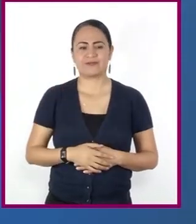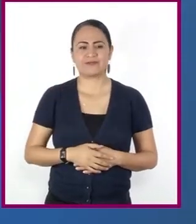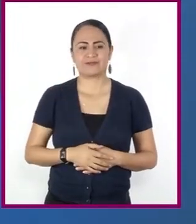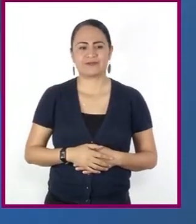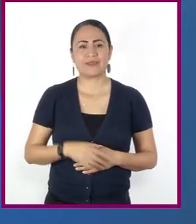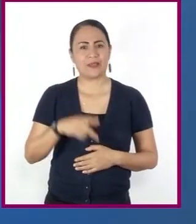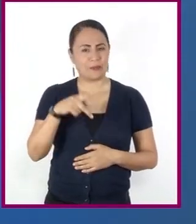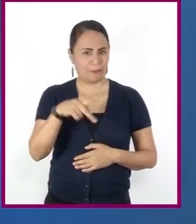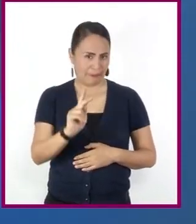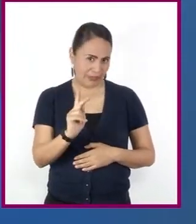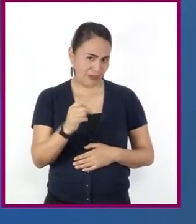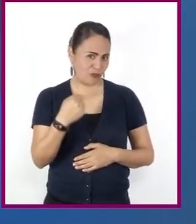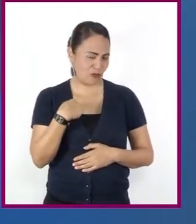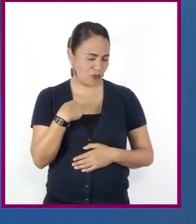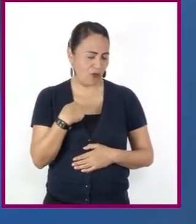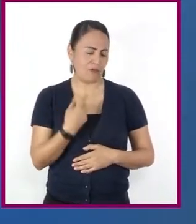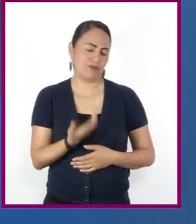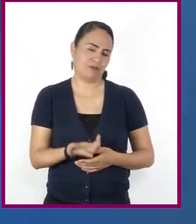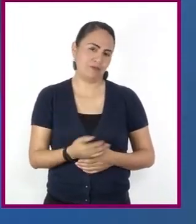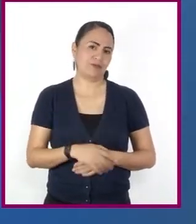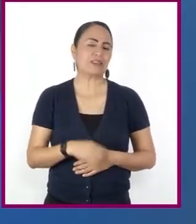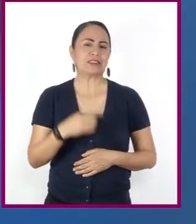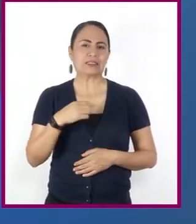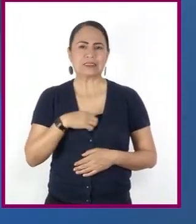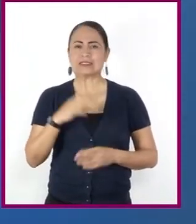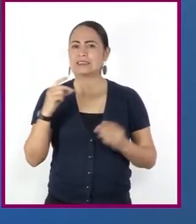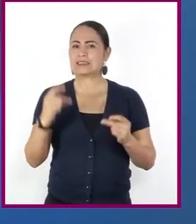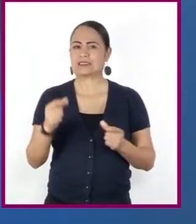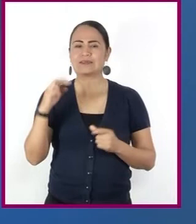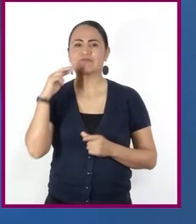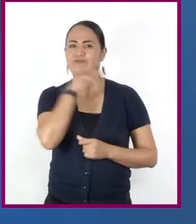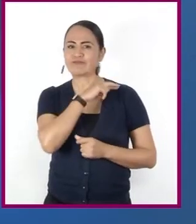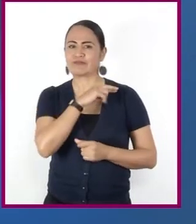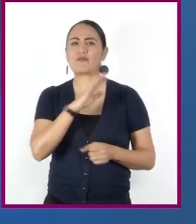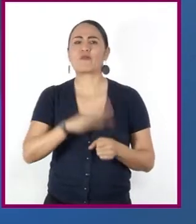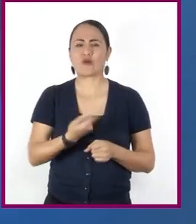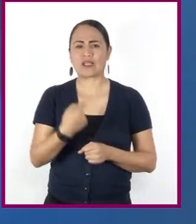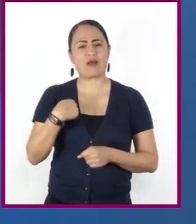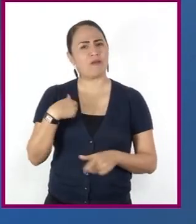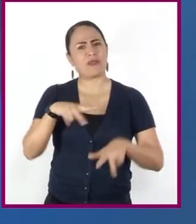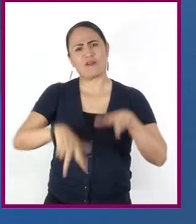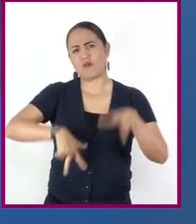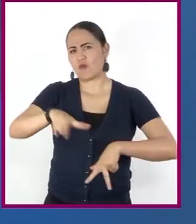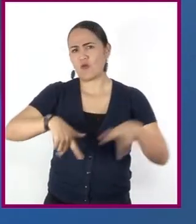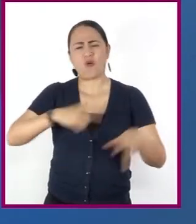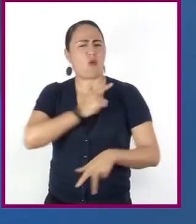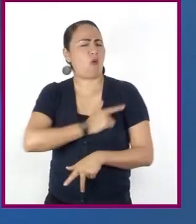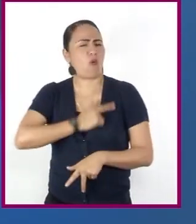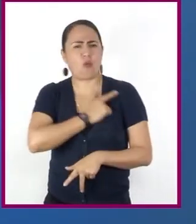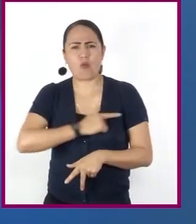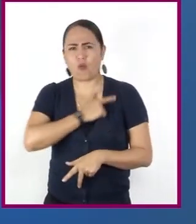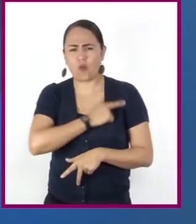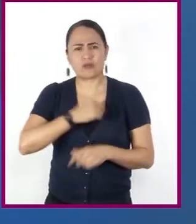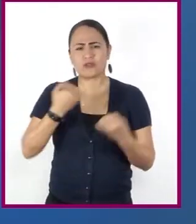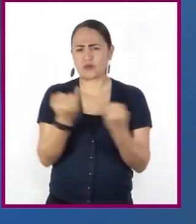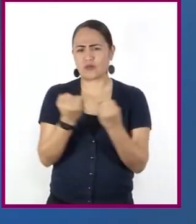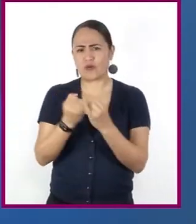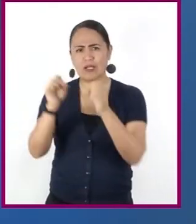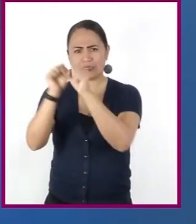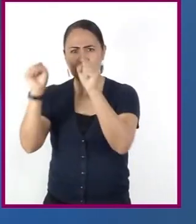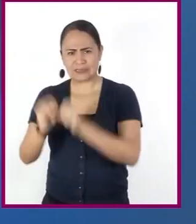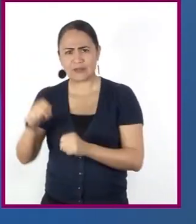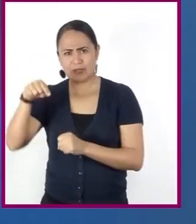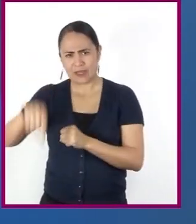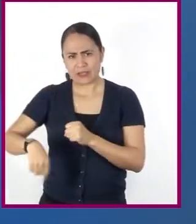Pero debo confesar que esa la respondí muy rápido porque me gusta mucho el fútbol y conozco las equivalencias en ambos sistemas